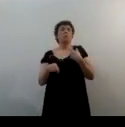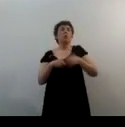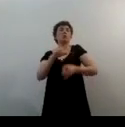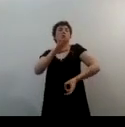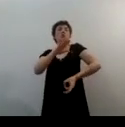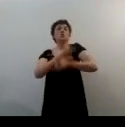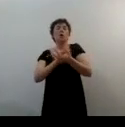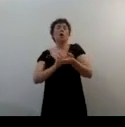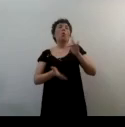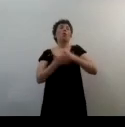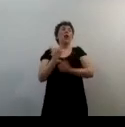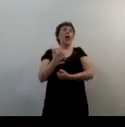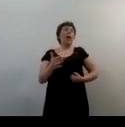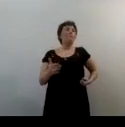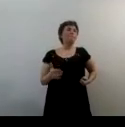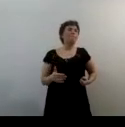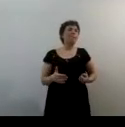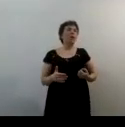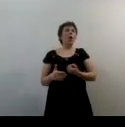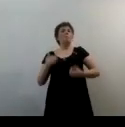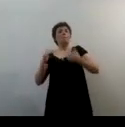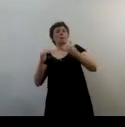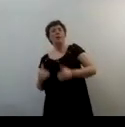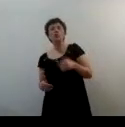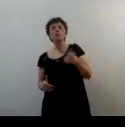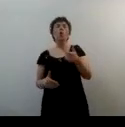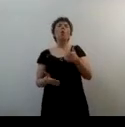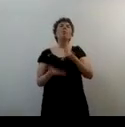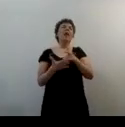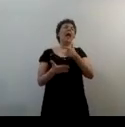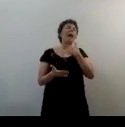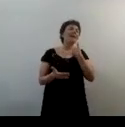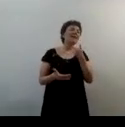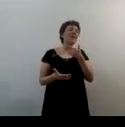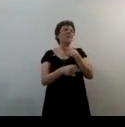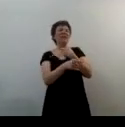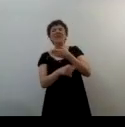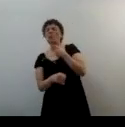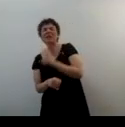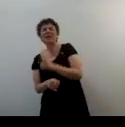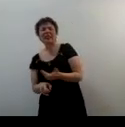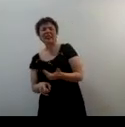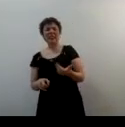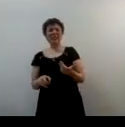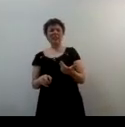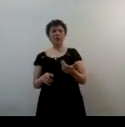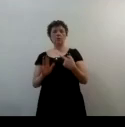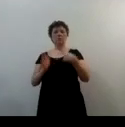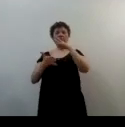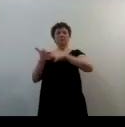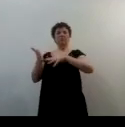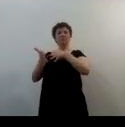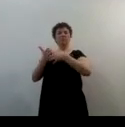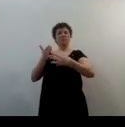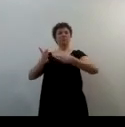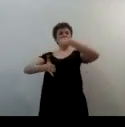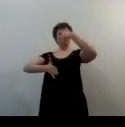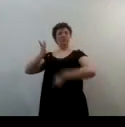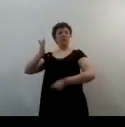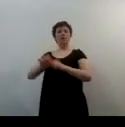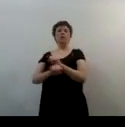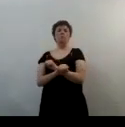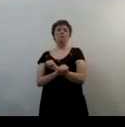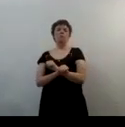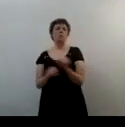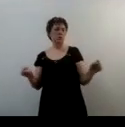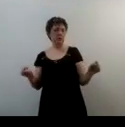tengo menos, o hay un día que me apetece una cosa o me apetece otra. Entonces, esto no va a ocurrir hacerse al pie de la letra. Por eso me